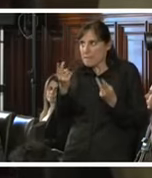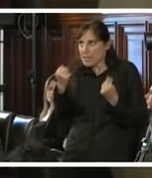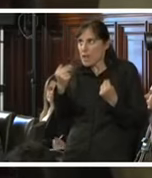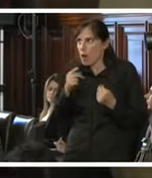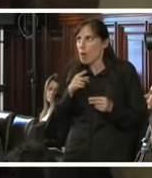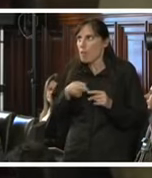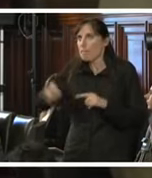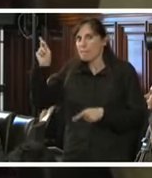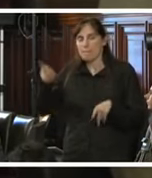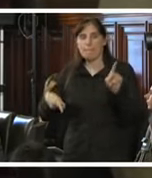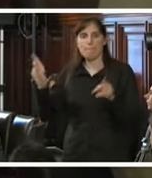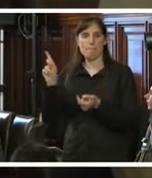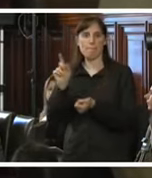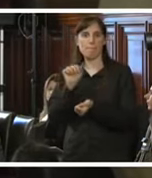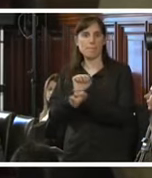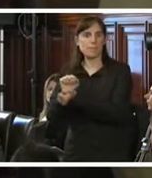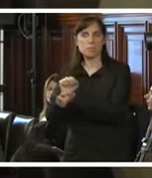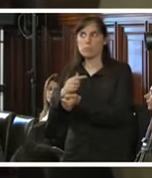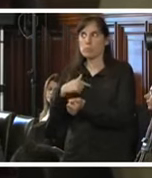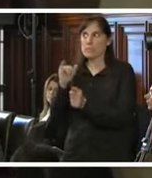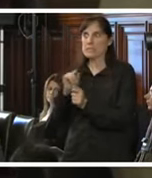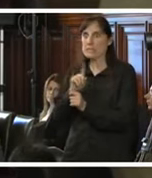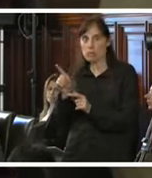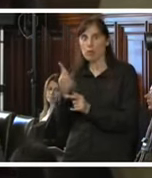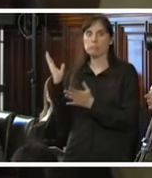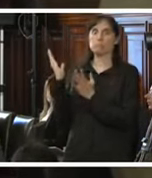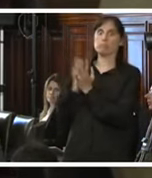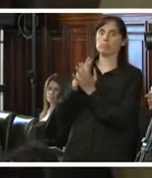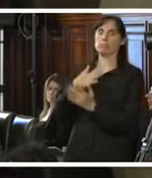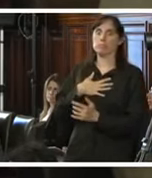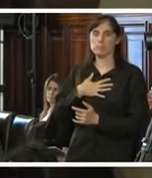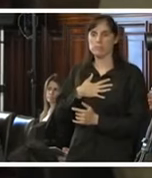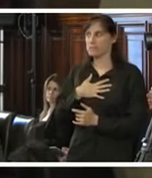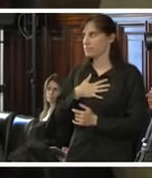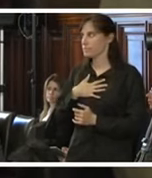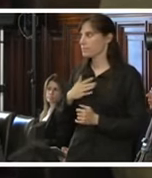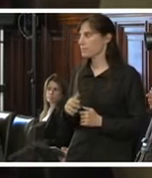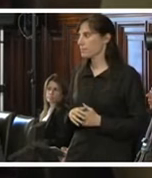preventiva injustificadas frente al riesgo de ser enjuiciados por el jurado de enjuiciamiento de magistrados.